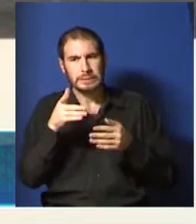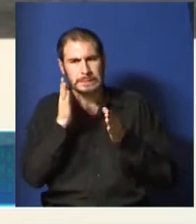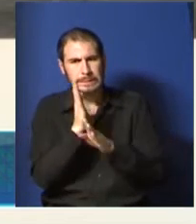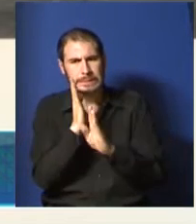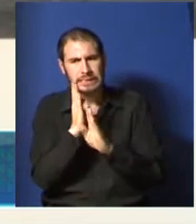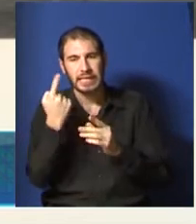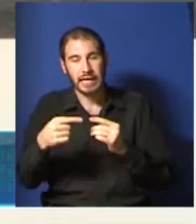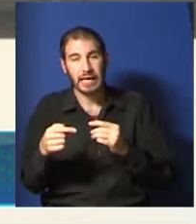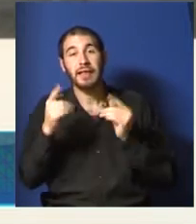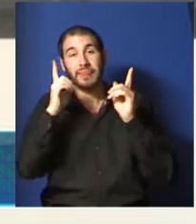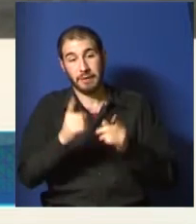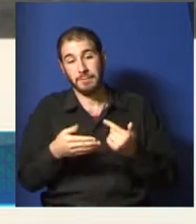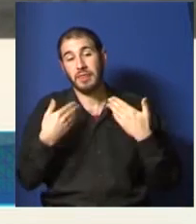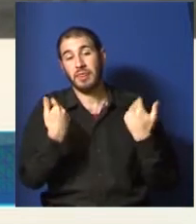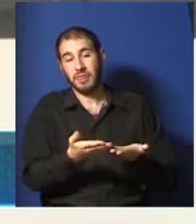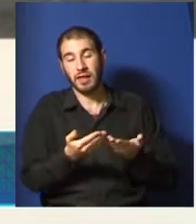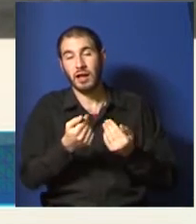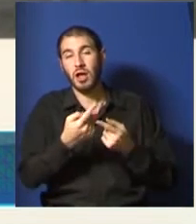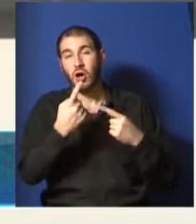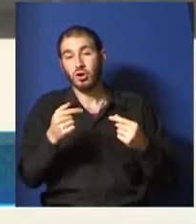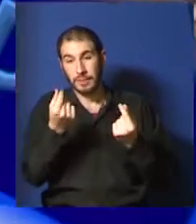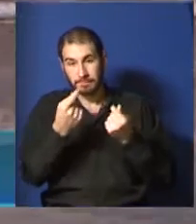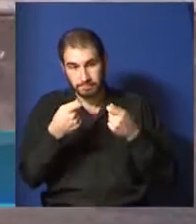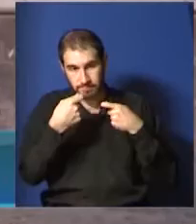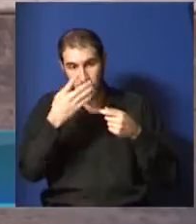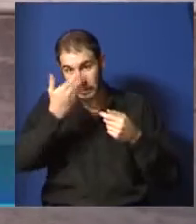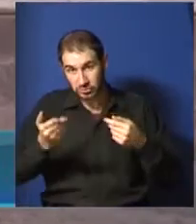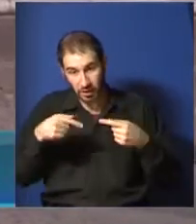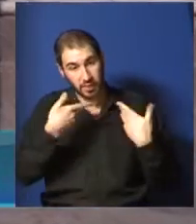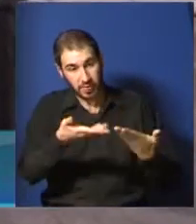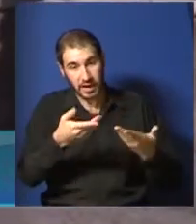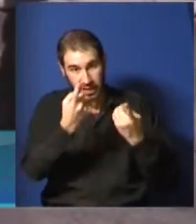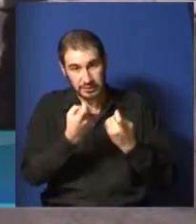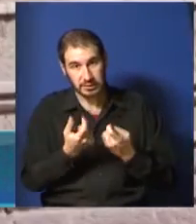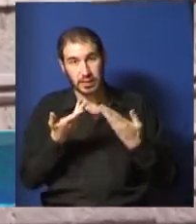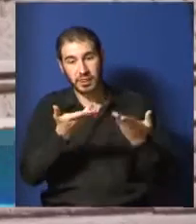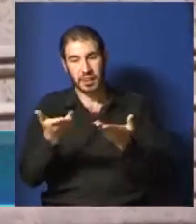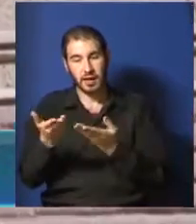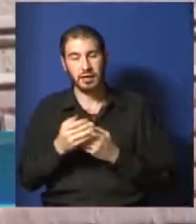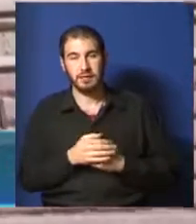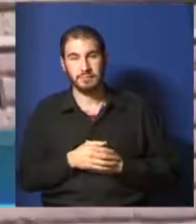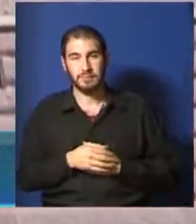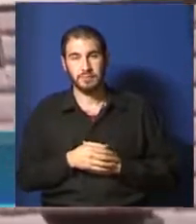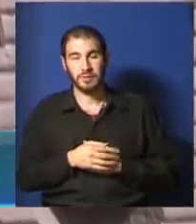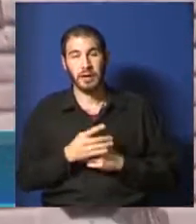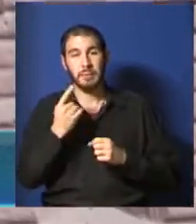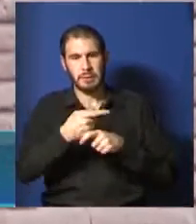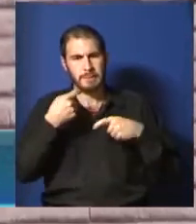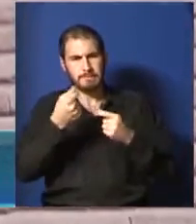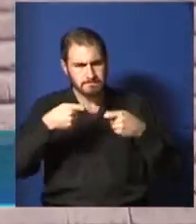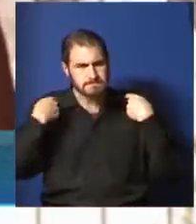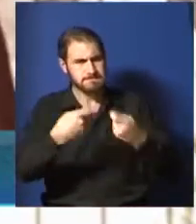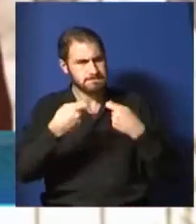y dotando además de la cantidad de recurso humano necesario, es decir, hay que invertir en